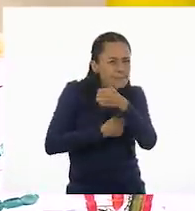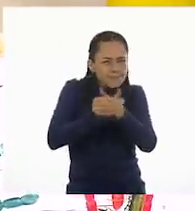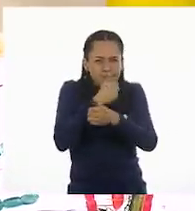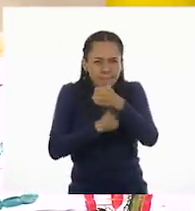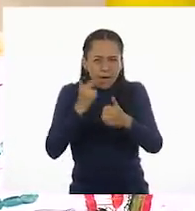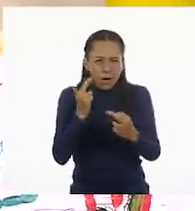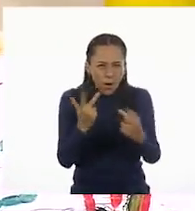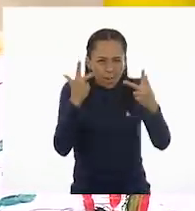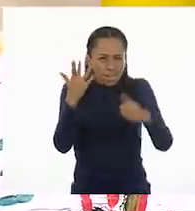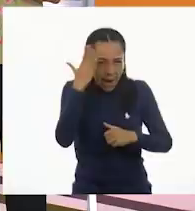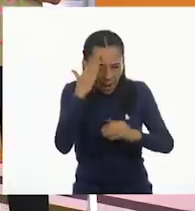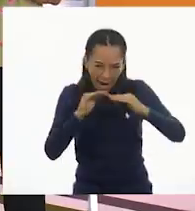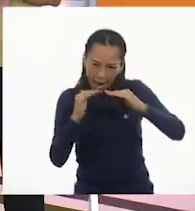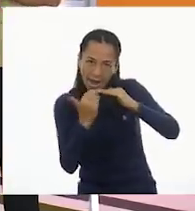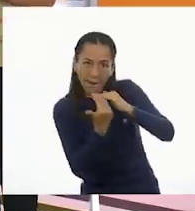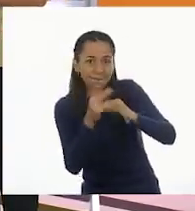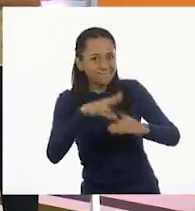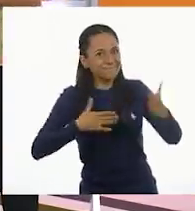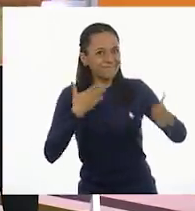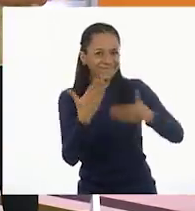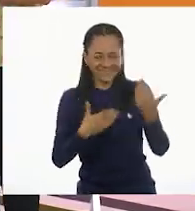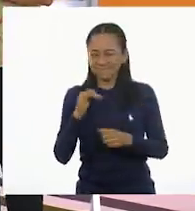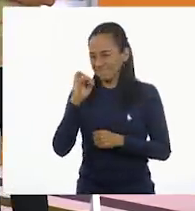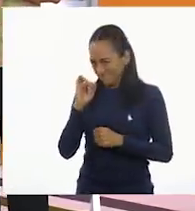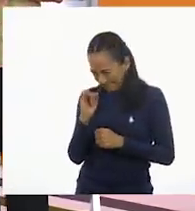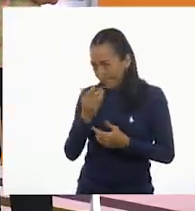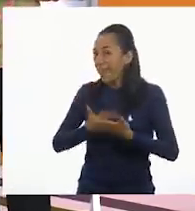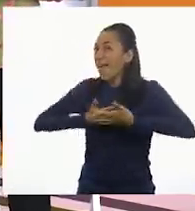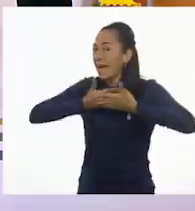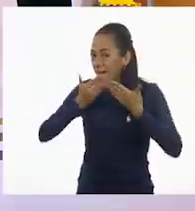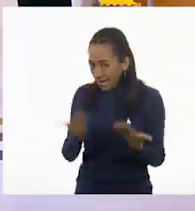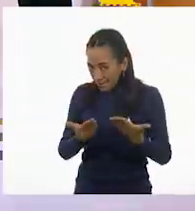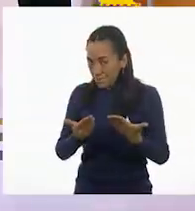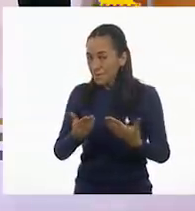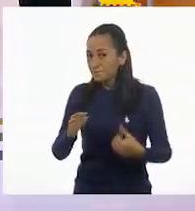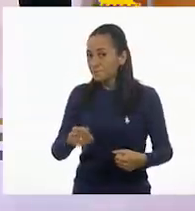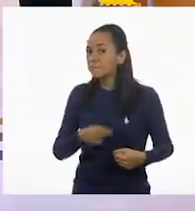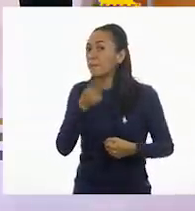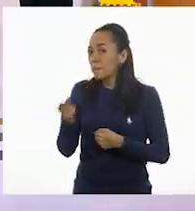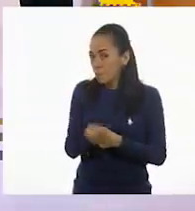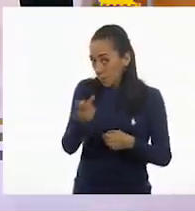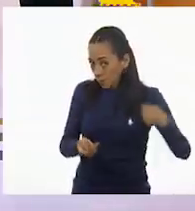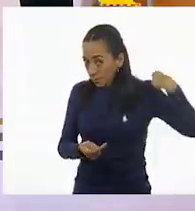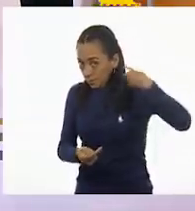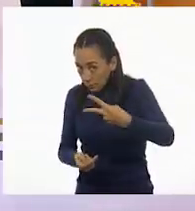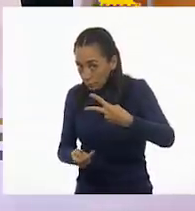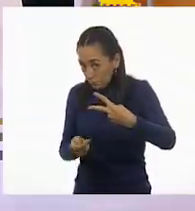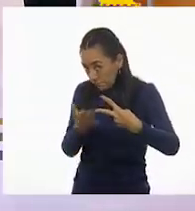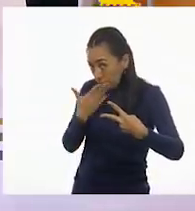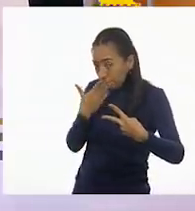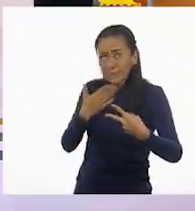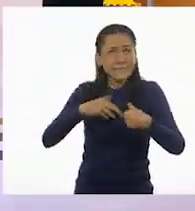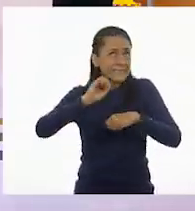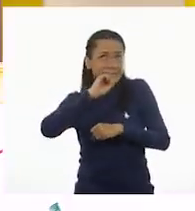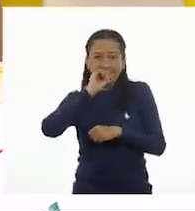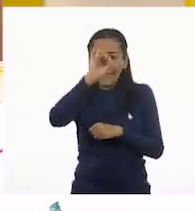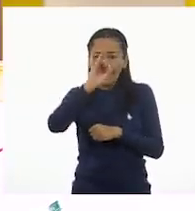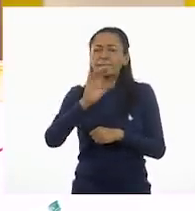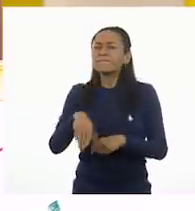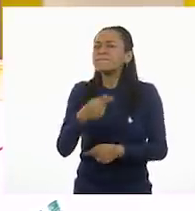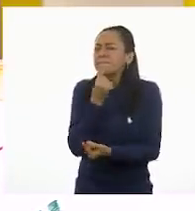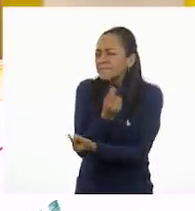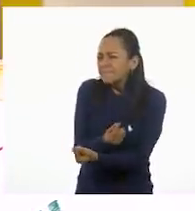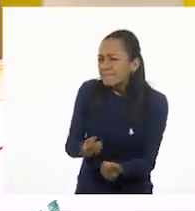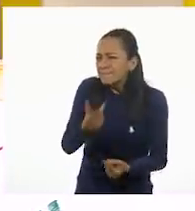ahora vamos con la pregunta número 2, ¿les parece? ¡Sí! Muy bien. ¿Cuáles son algunos derechos de los niños y